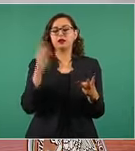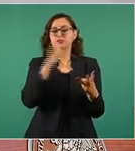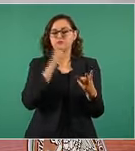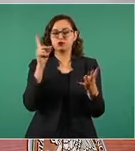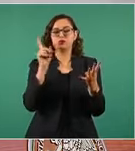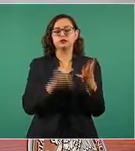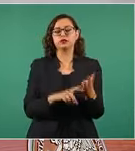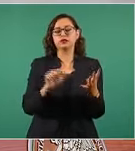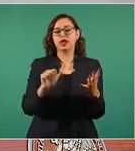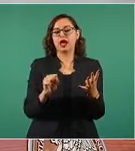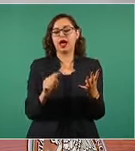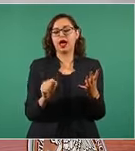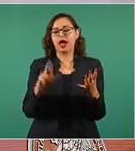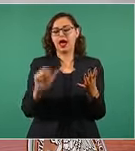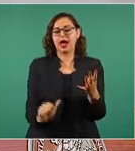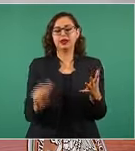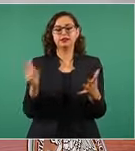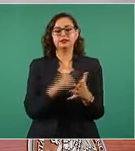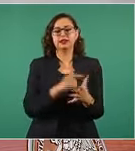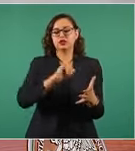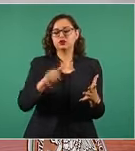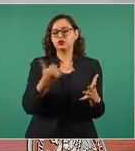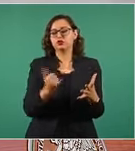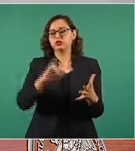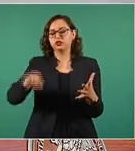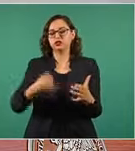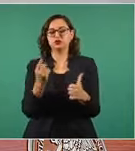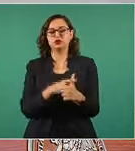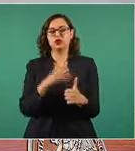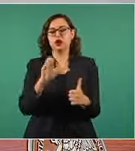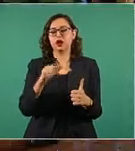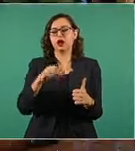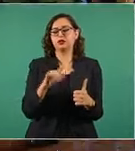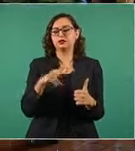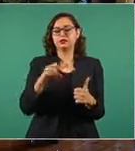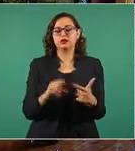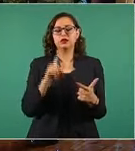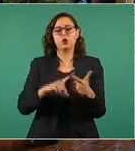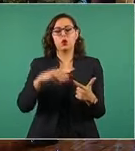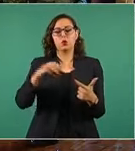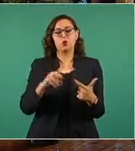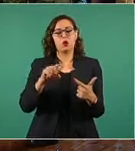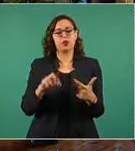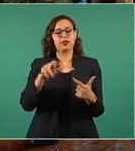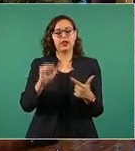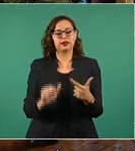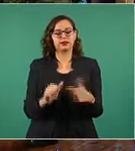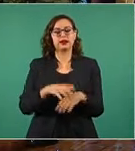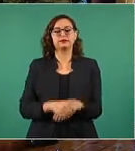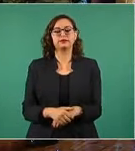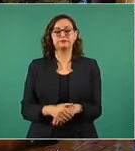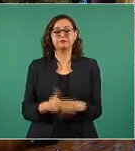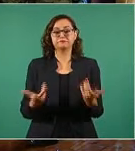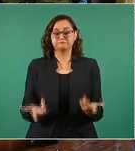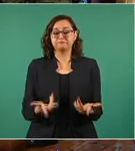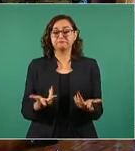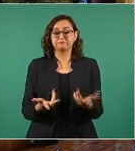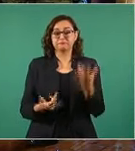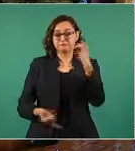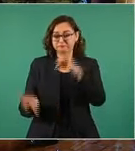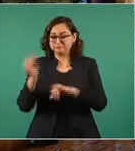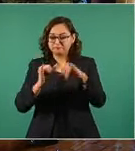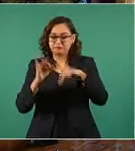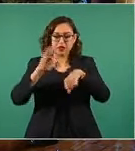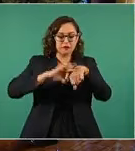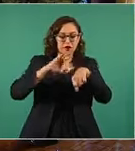Johnson & Johnson, CanSino y Moderna, de farmacéuticas y gobiernos extranjeros que han